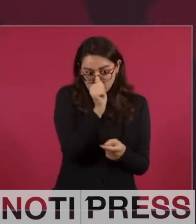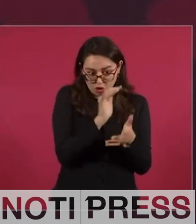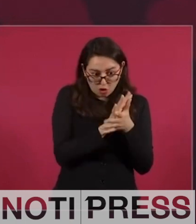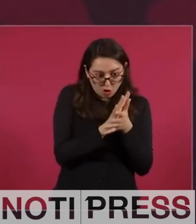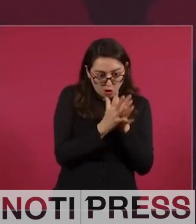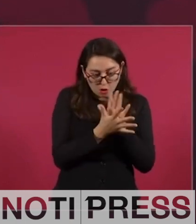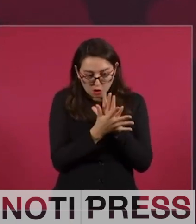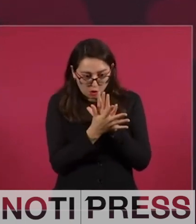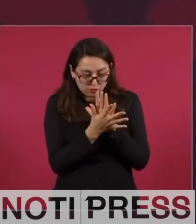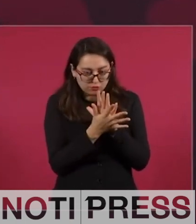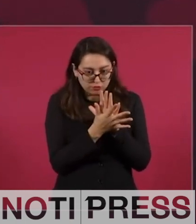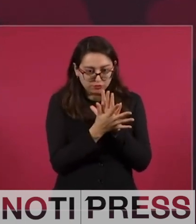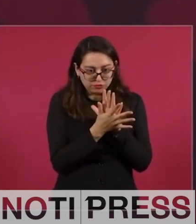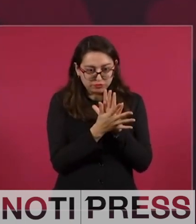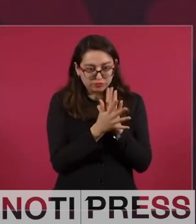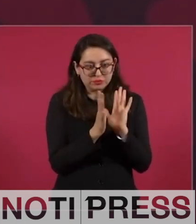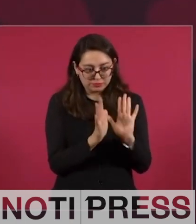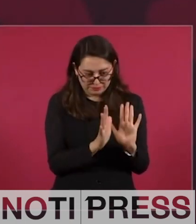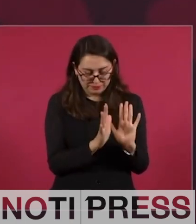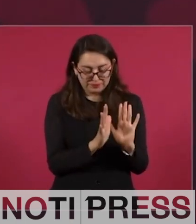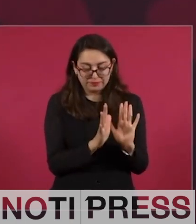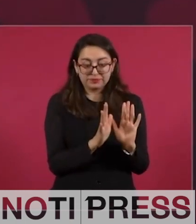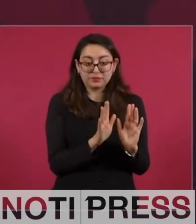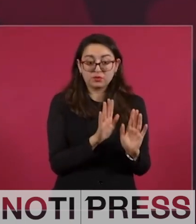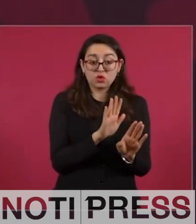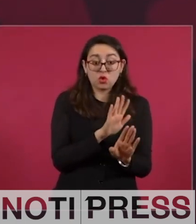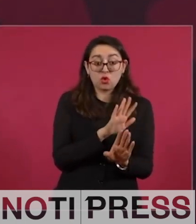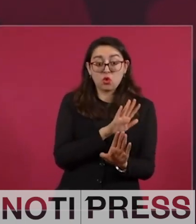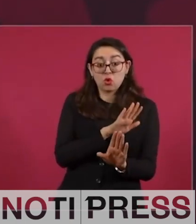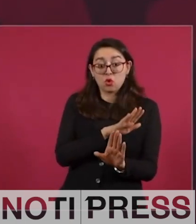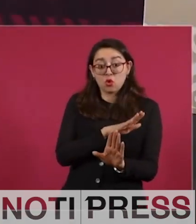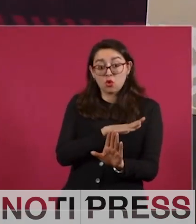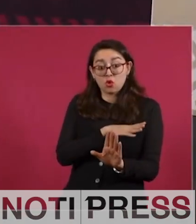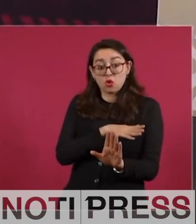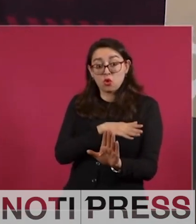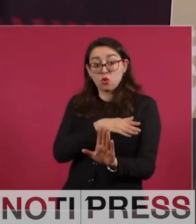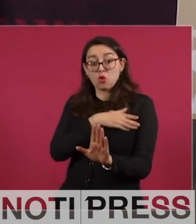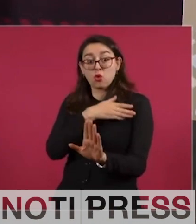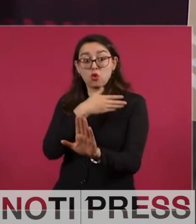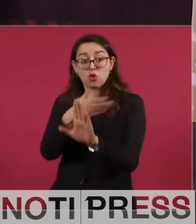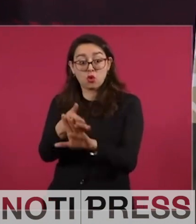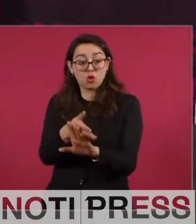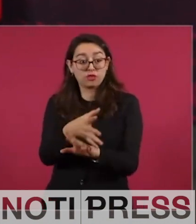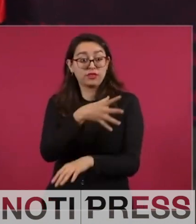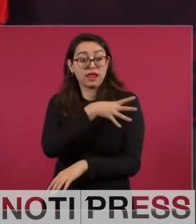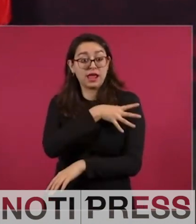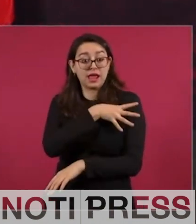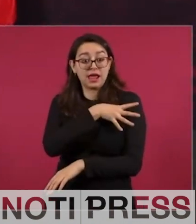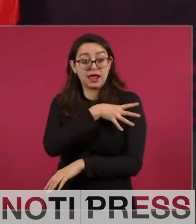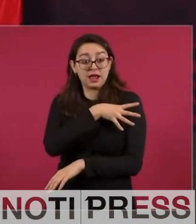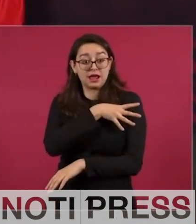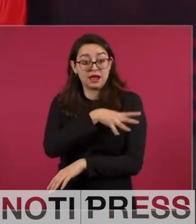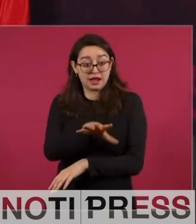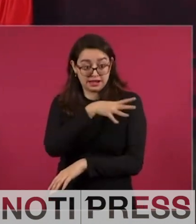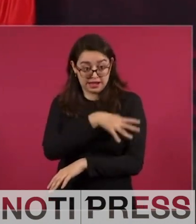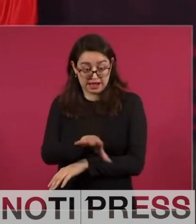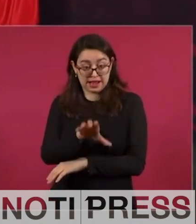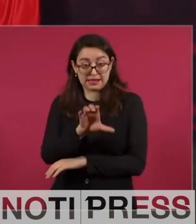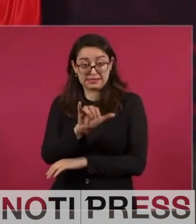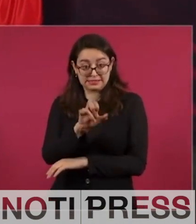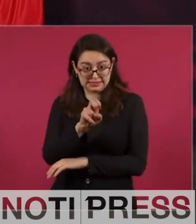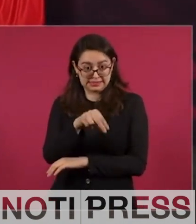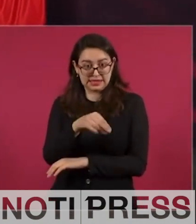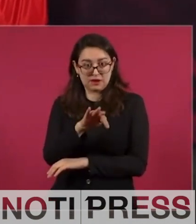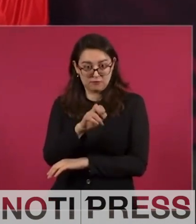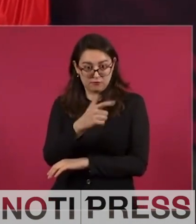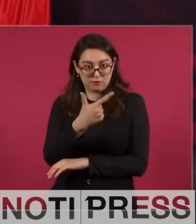reactiva. Pero tomando en cuenta, por ejemplo, que tú tienes mucho conocimiento con respecto a la ciberseguridad, ¿qué